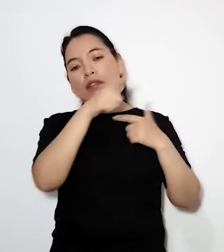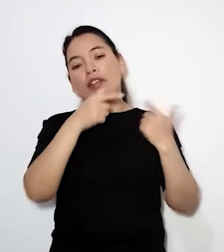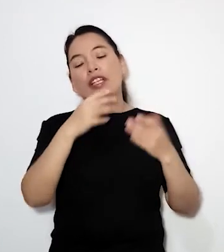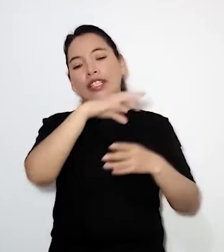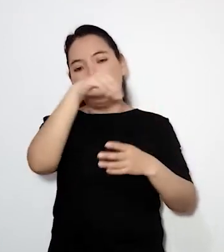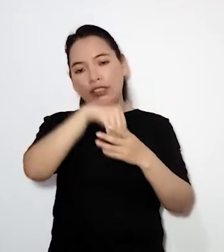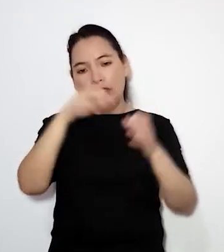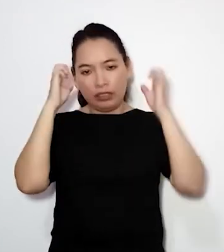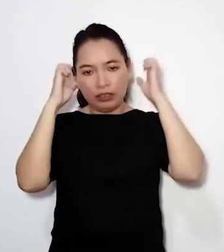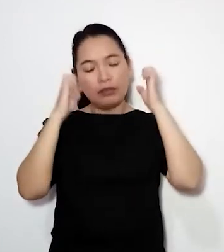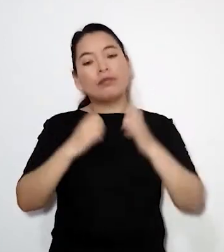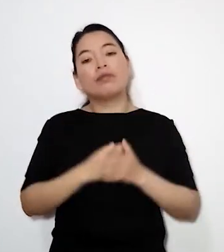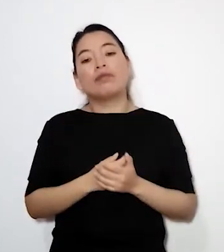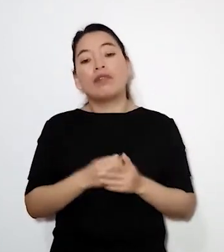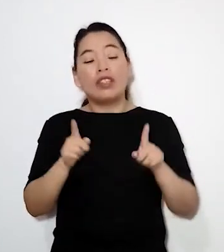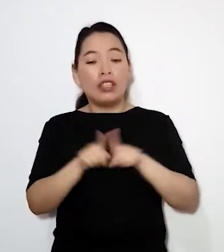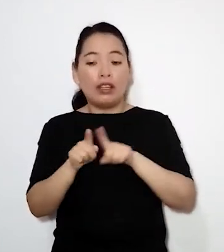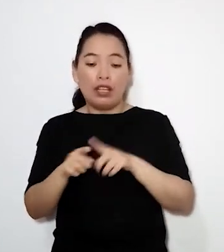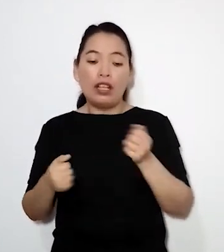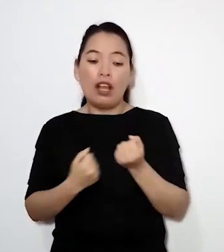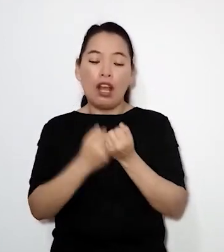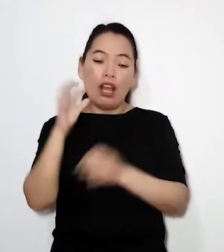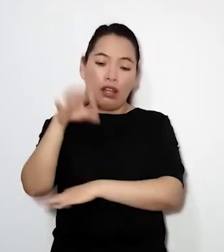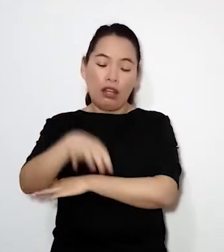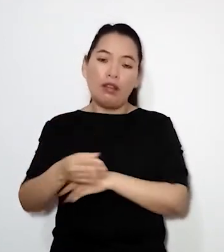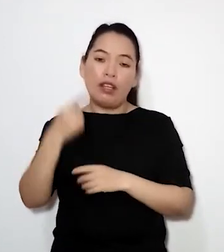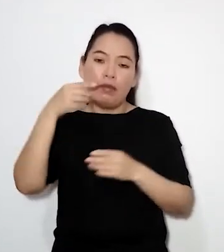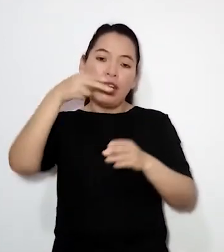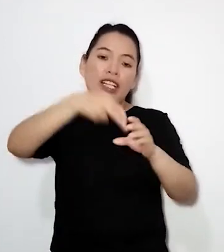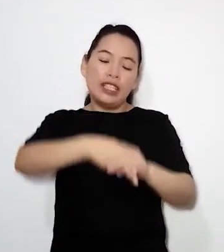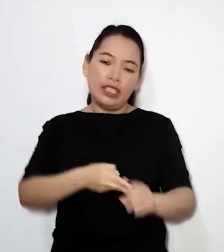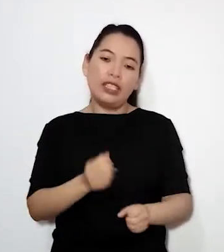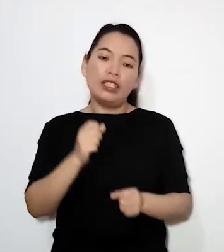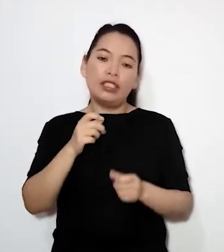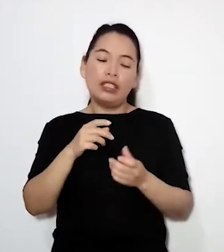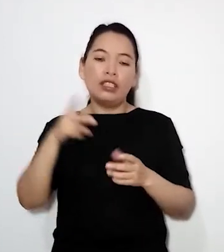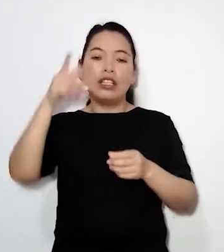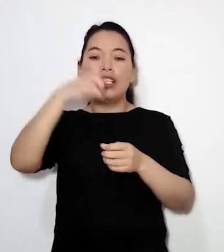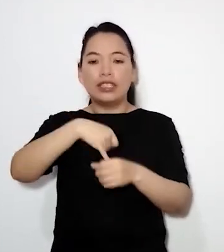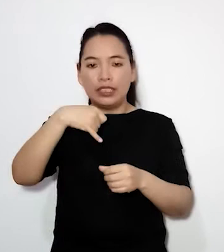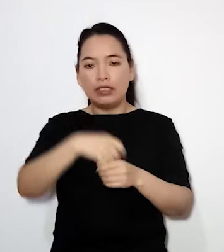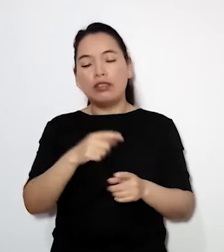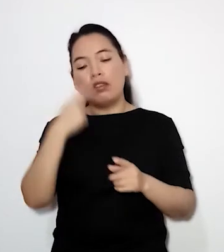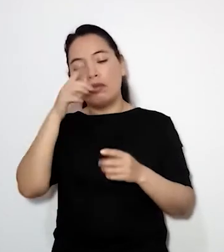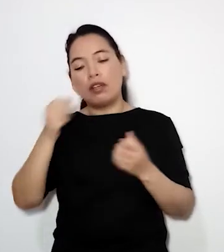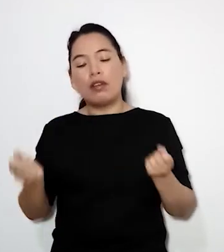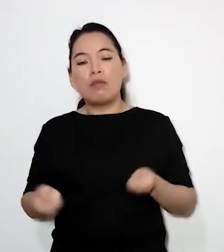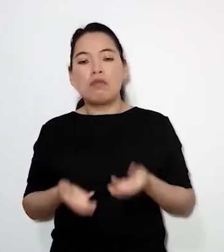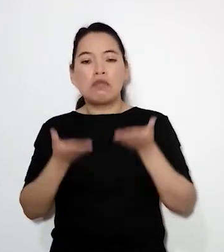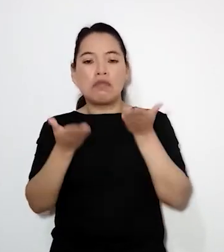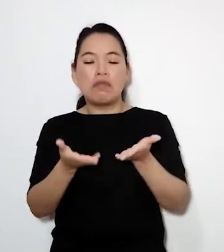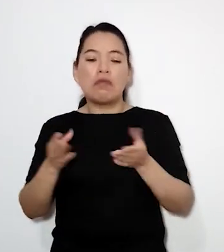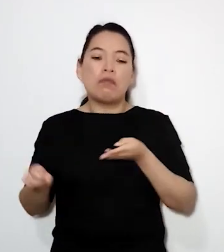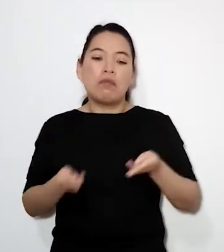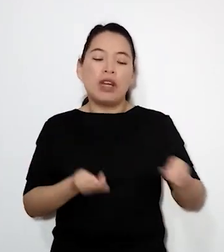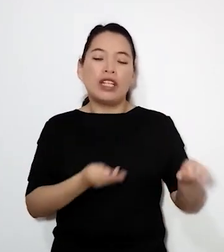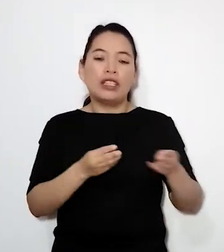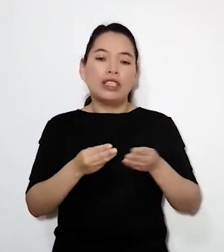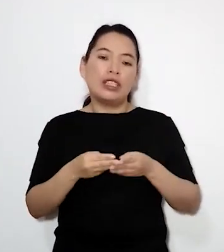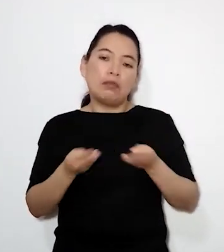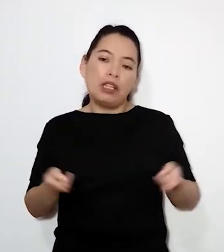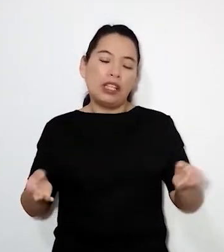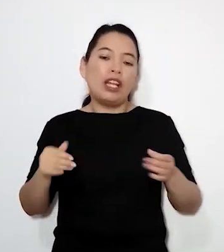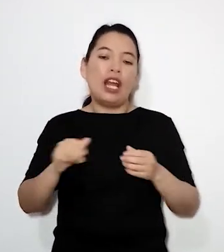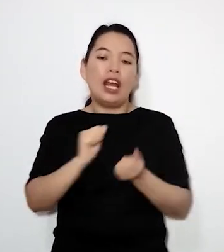alumnos y alumnas con discapacidad, a implementar ajustes, a accesibilizar las instalaciones escolares, a garantizar personal de apoyo a